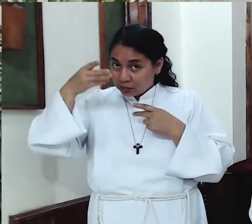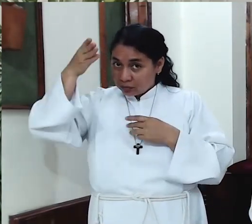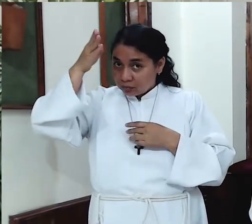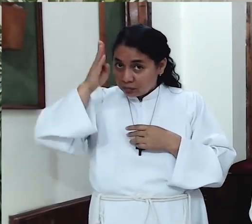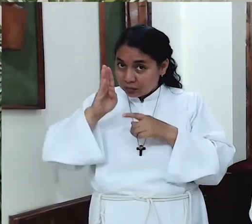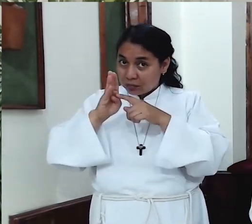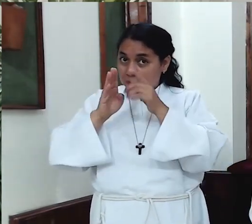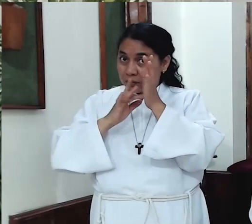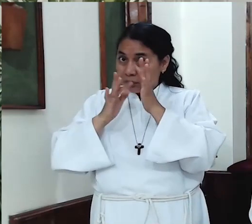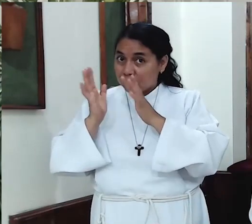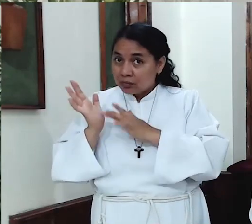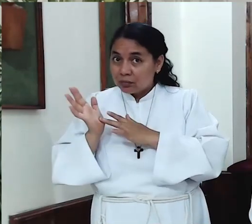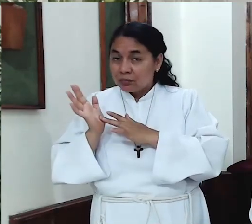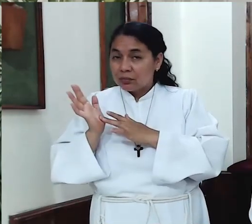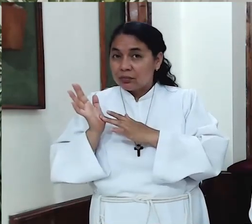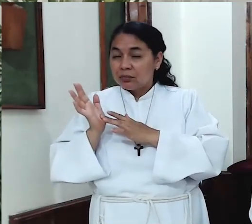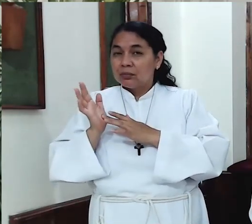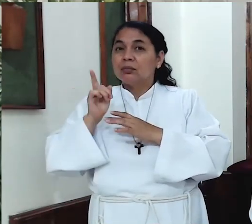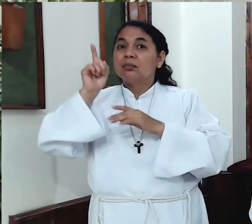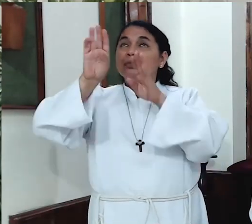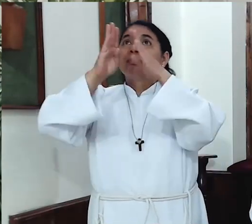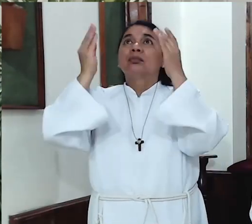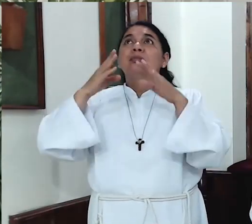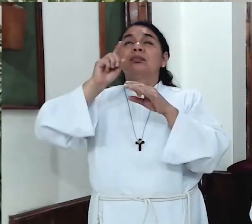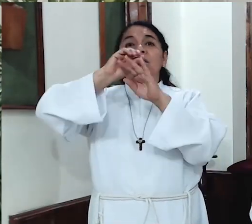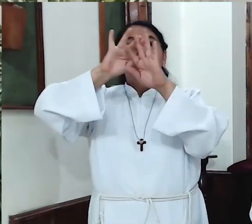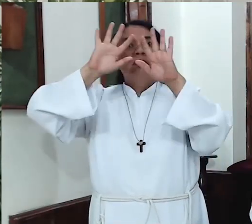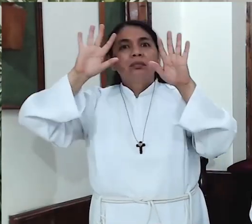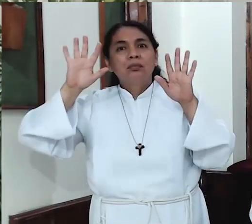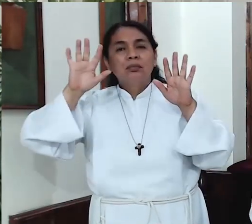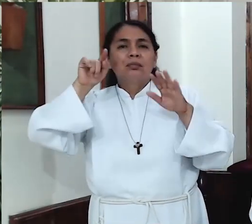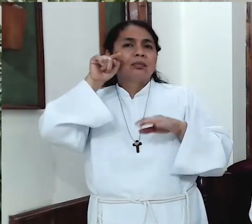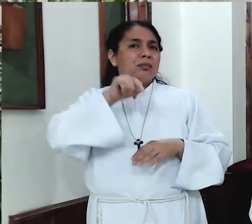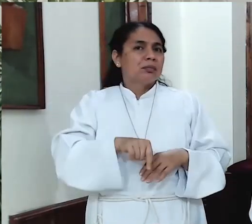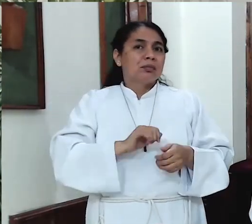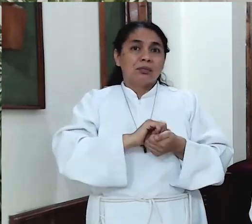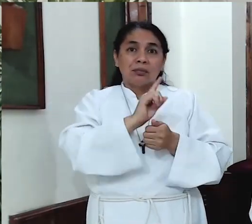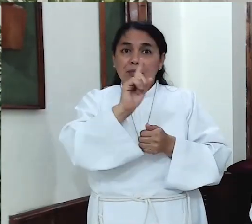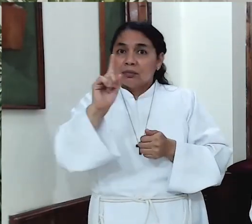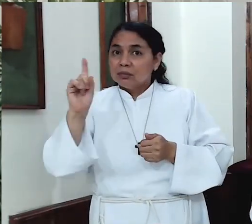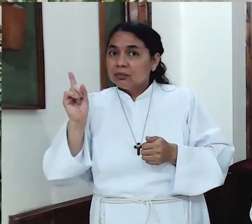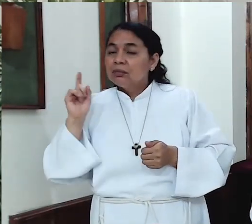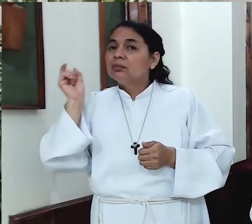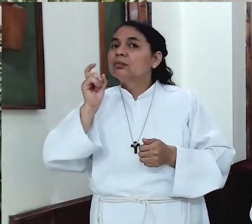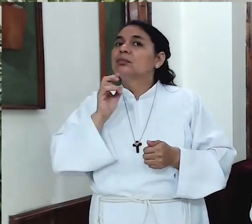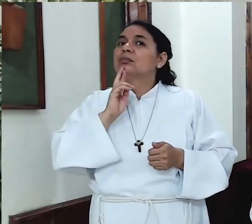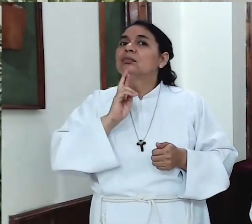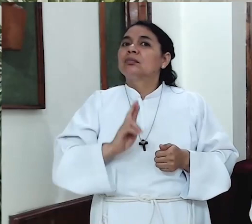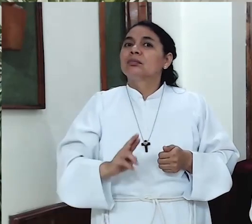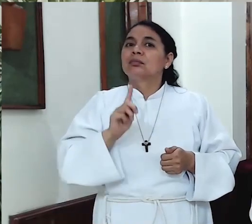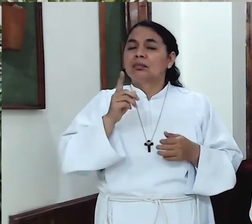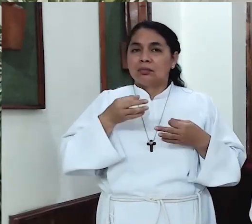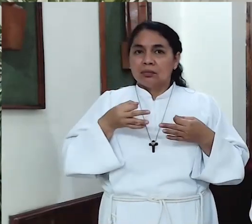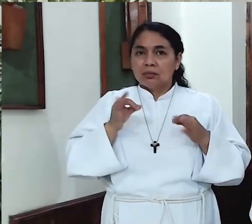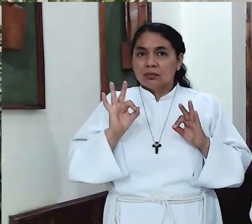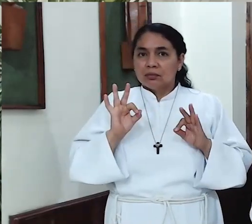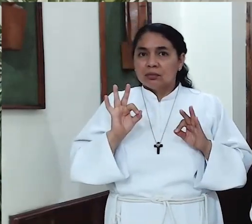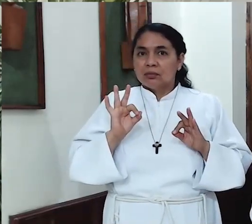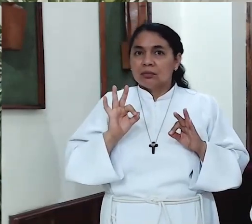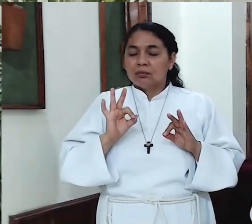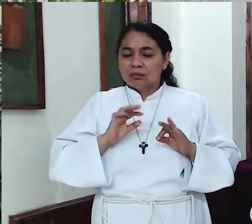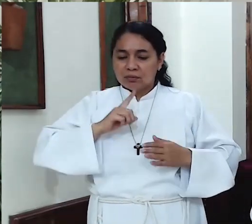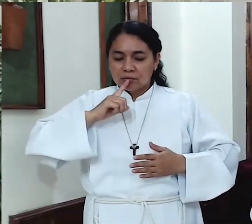Jesús, el reino de los cielos. Aquí cada uno de nosotros tiene que responder de una manera